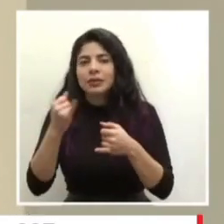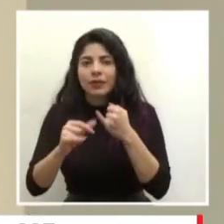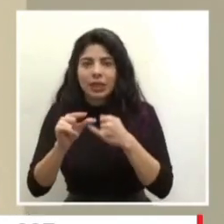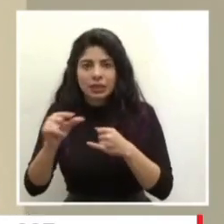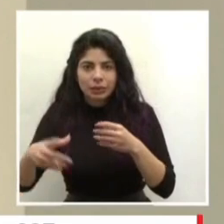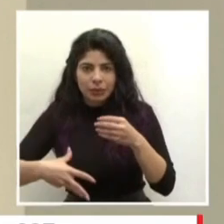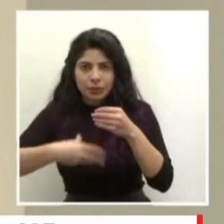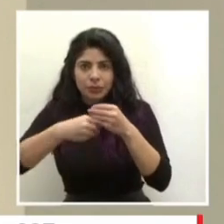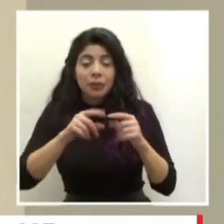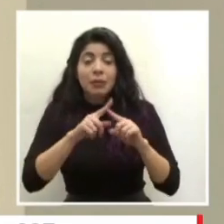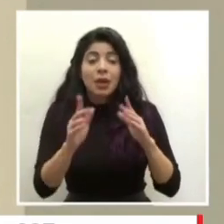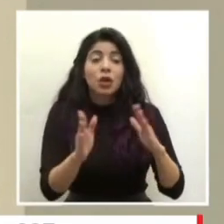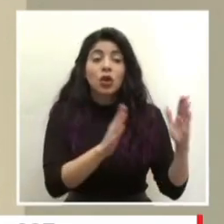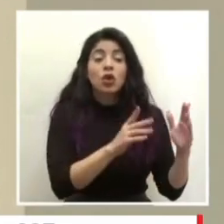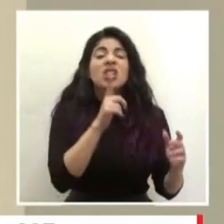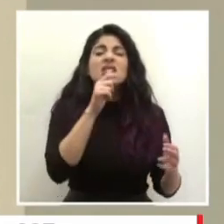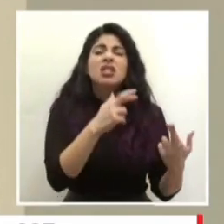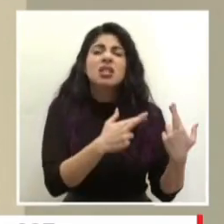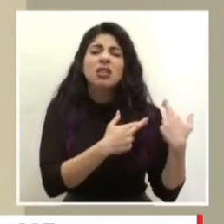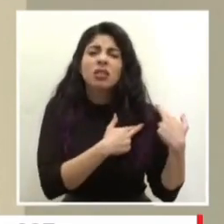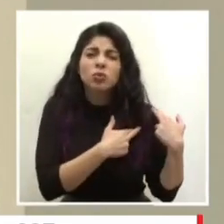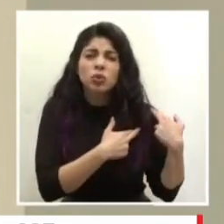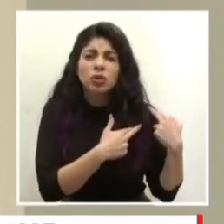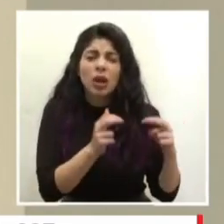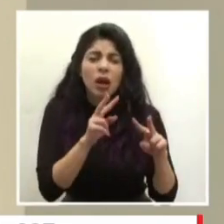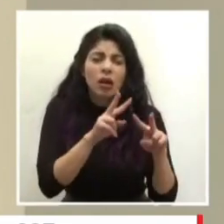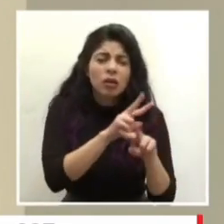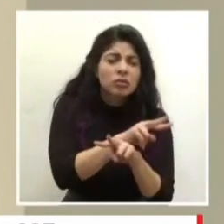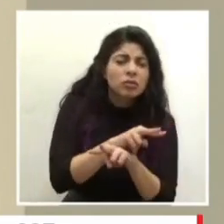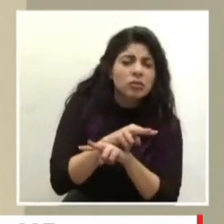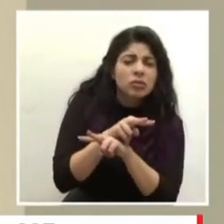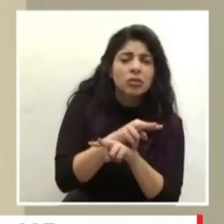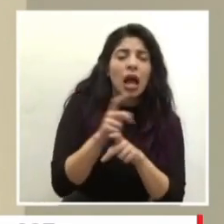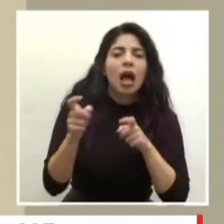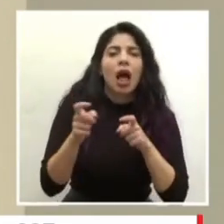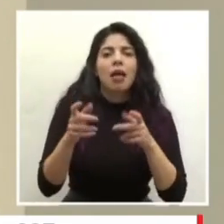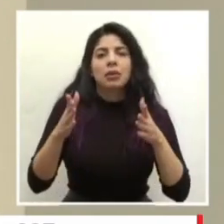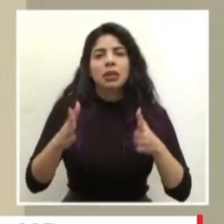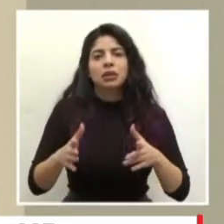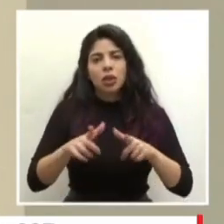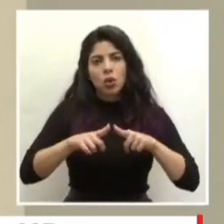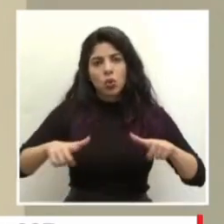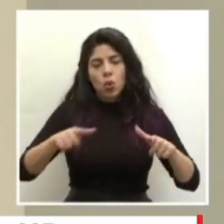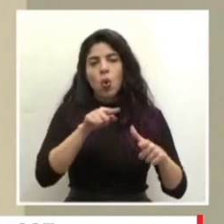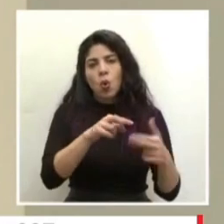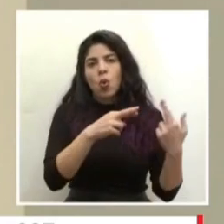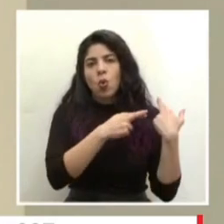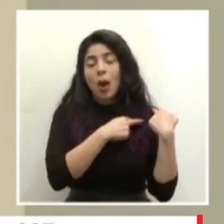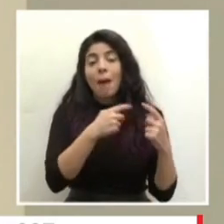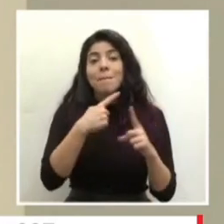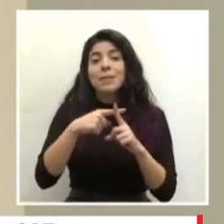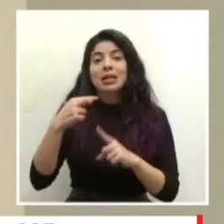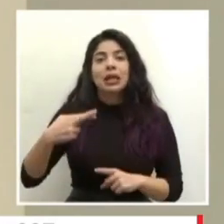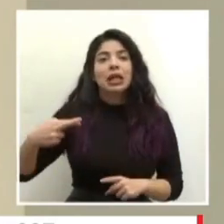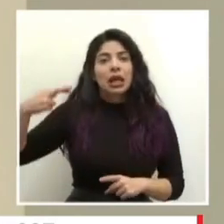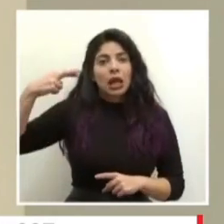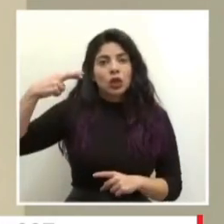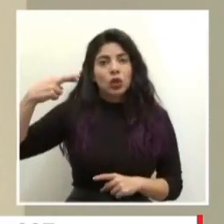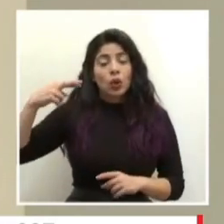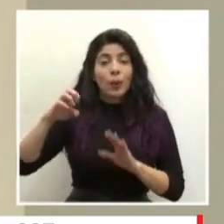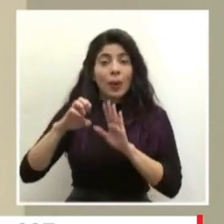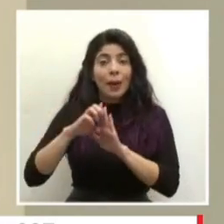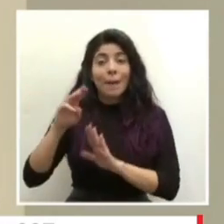segunda instancia, los responsables de la verificación son los dueños, los administradores de los diferentes centros. Además, el rector del sector, en este caso,